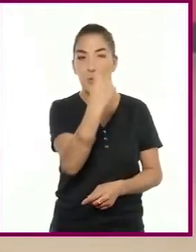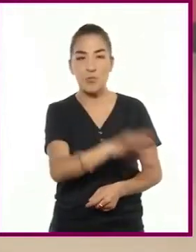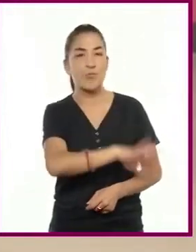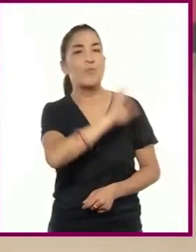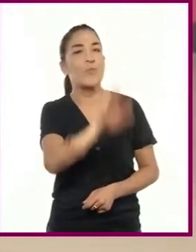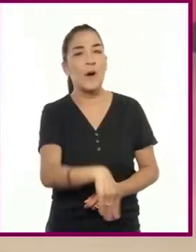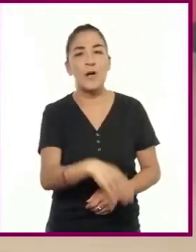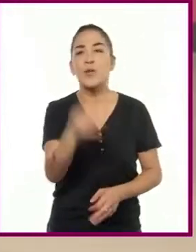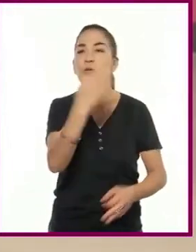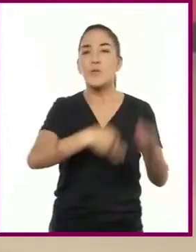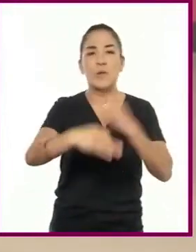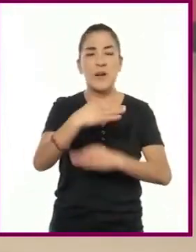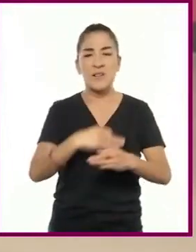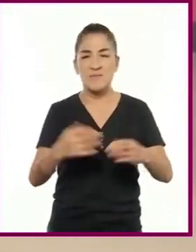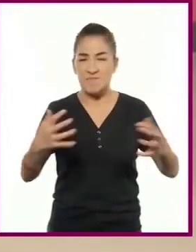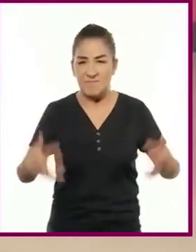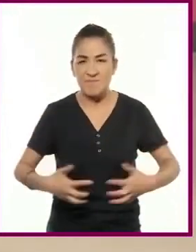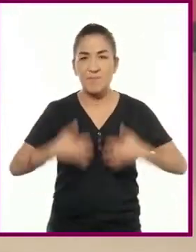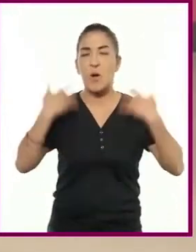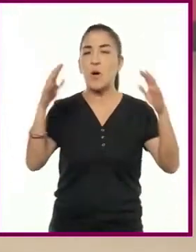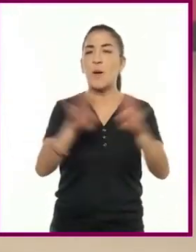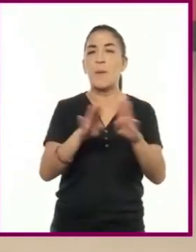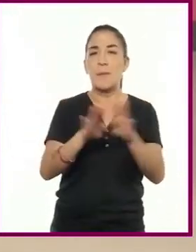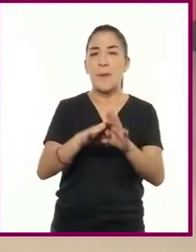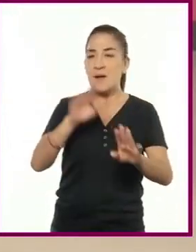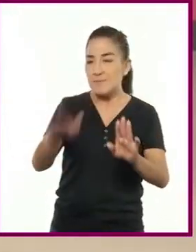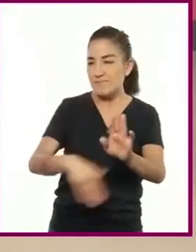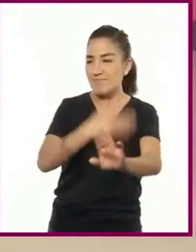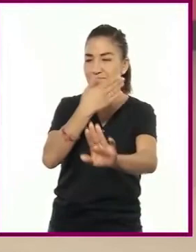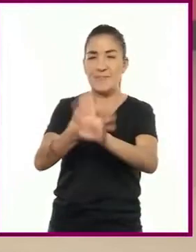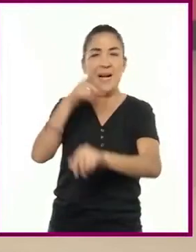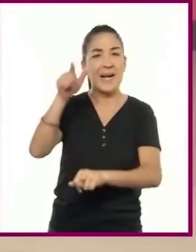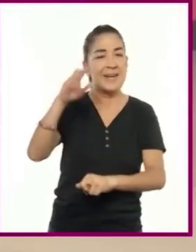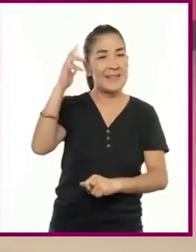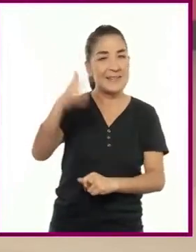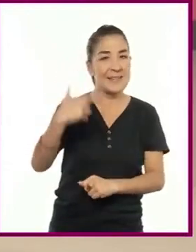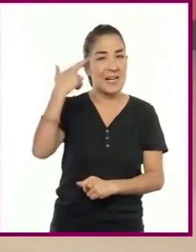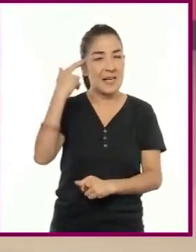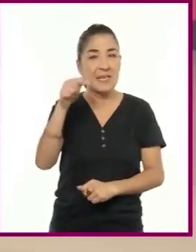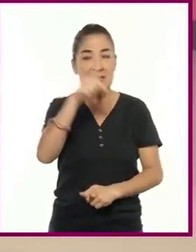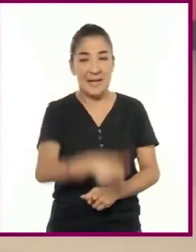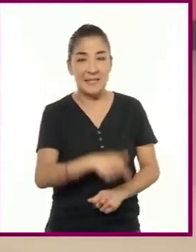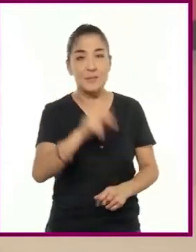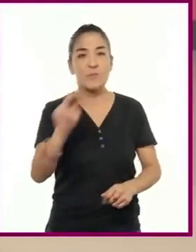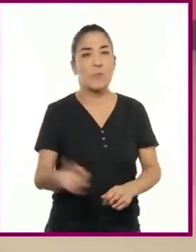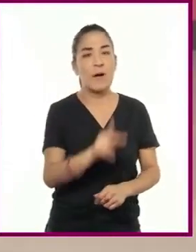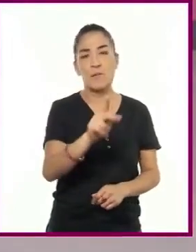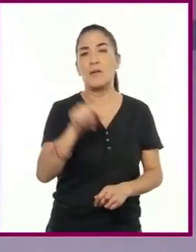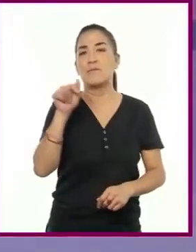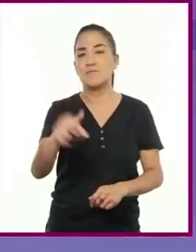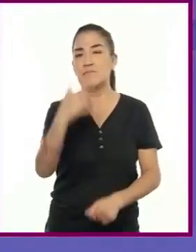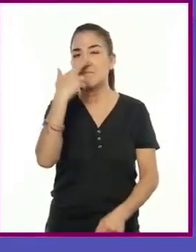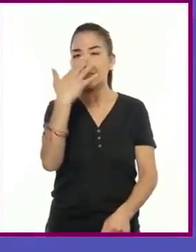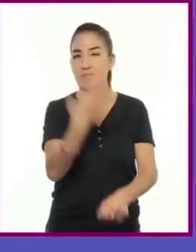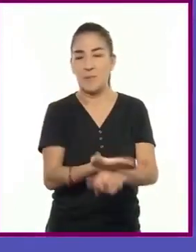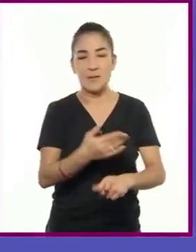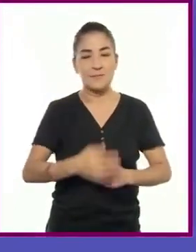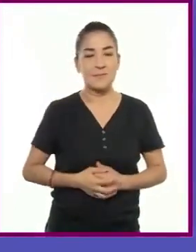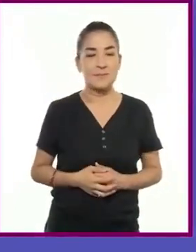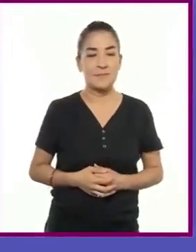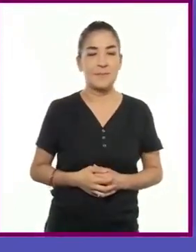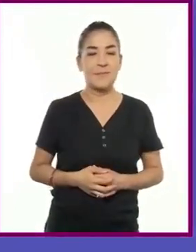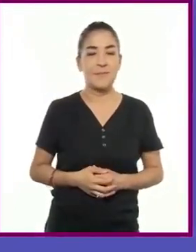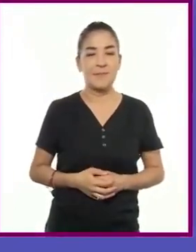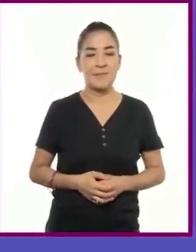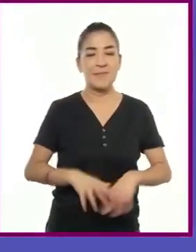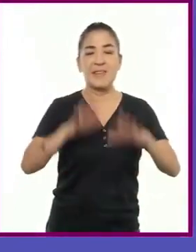Todos deciden declarar ante los reyes que el pueblo fue el responsable. Ya las armas